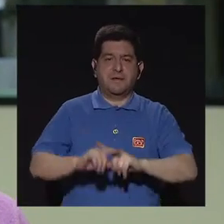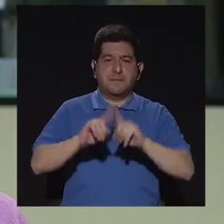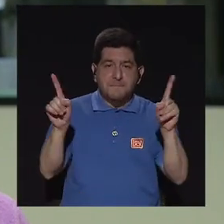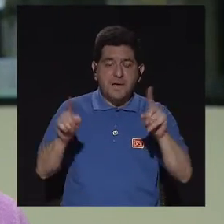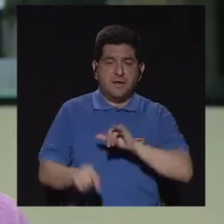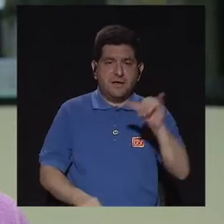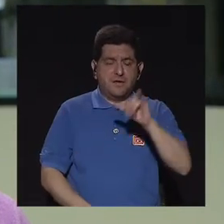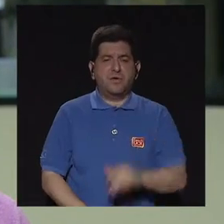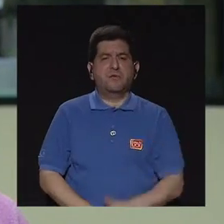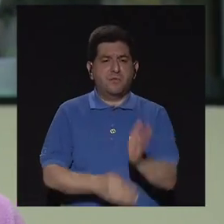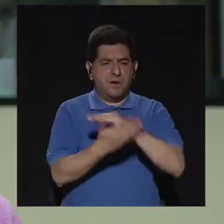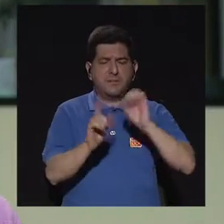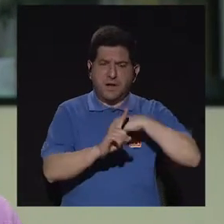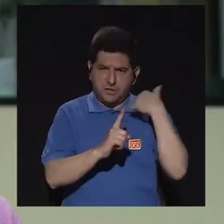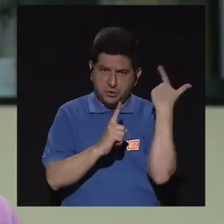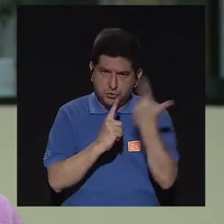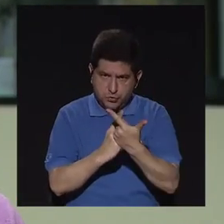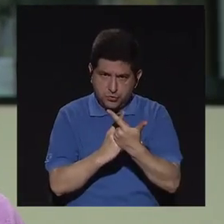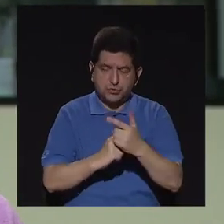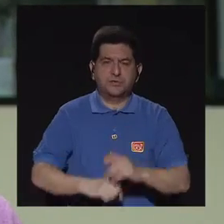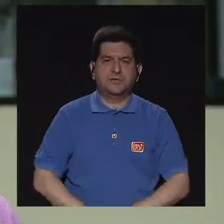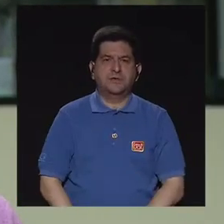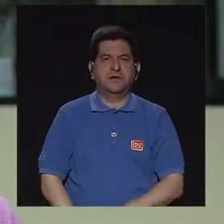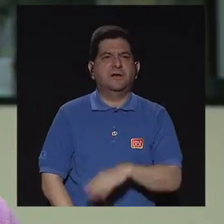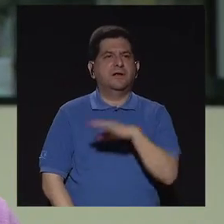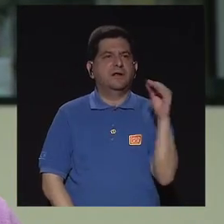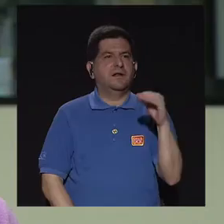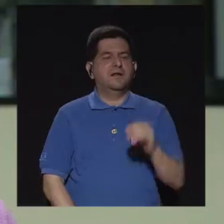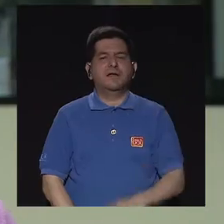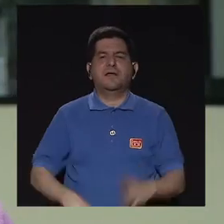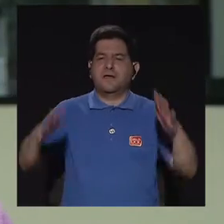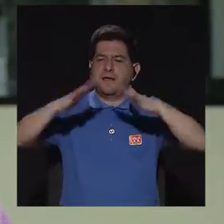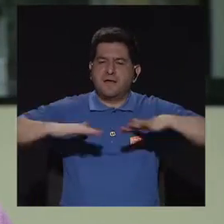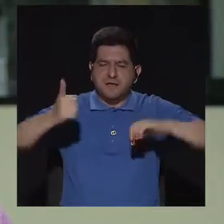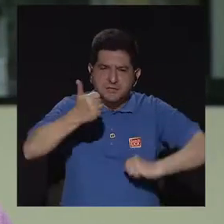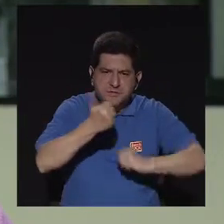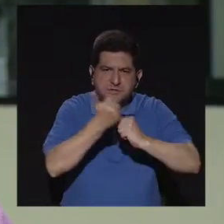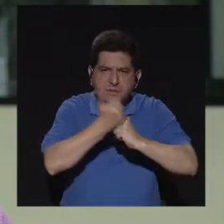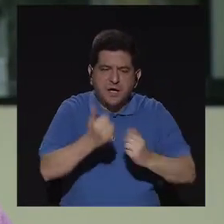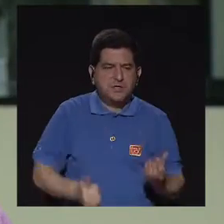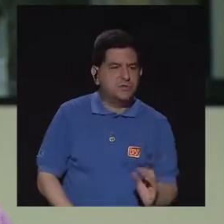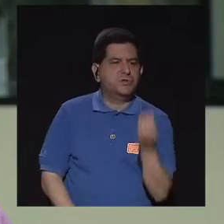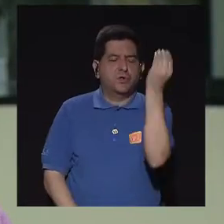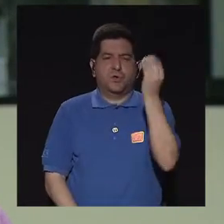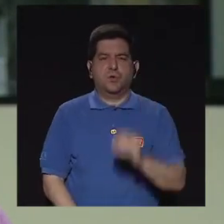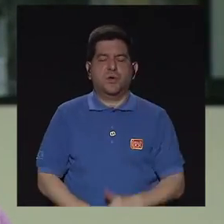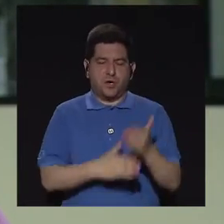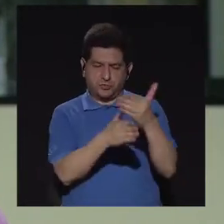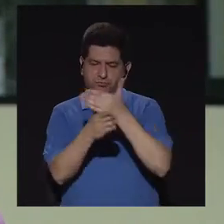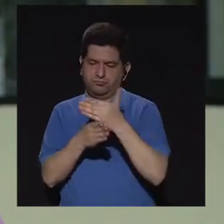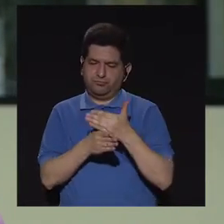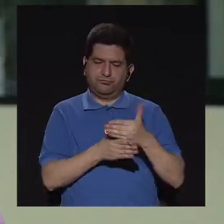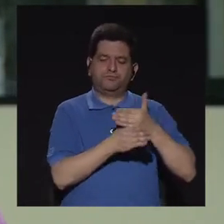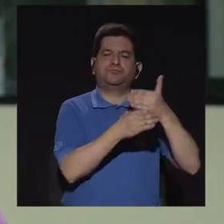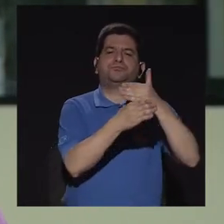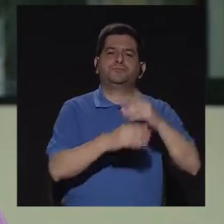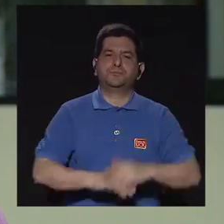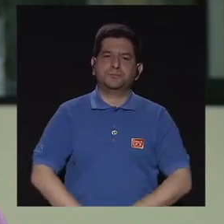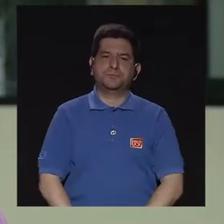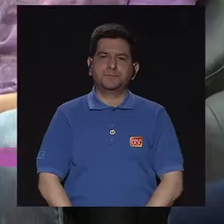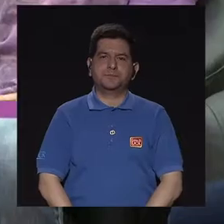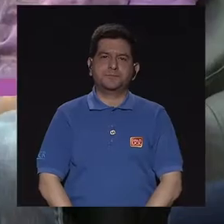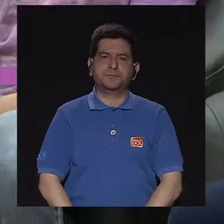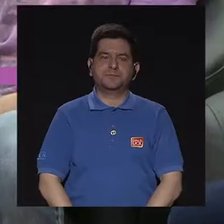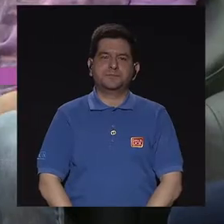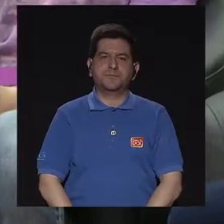también nos encargamos mucho de la parte social y de poder dar un espacio de apoyo entre jóvenes para que uh-huh. podamos compartir.